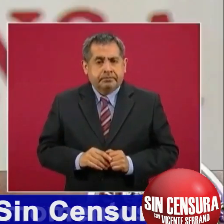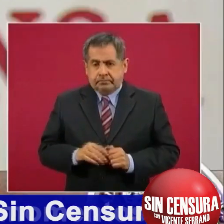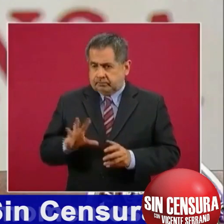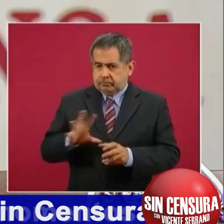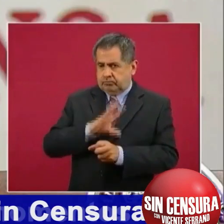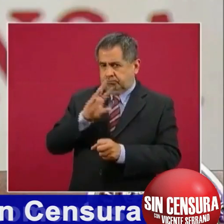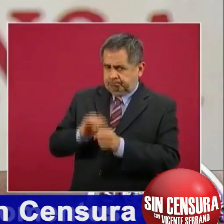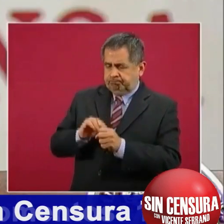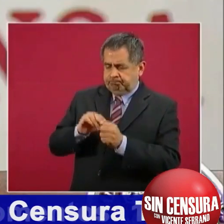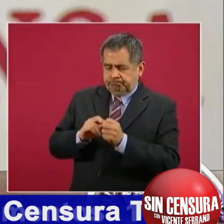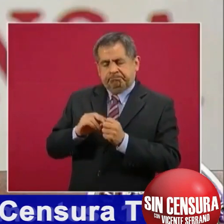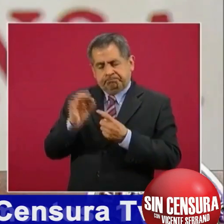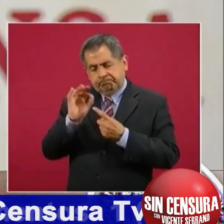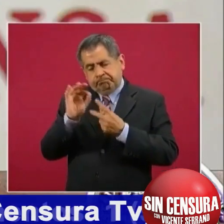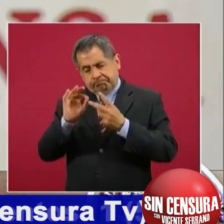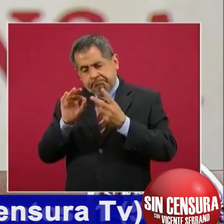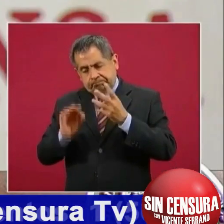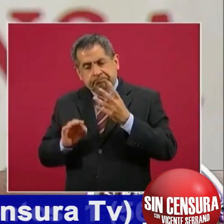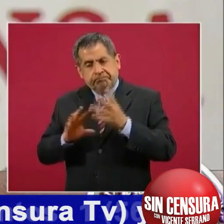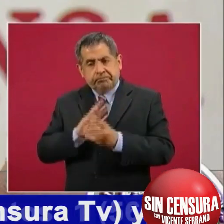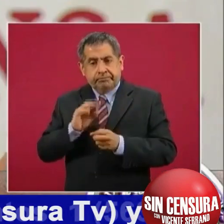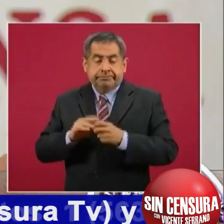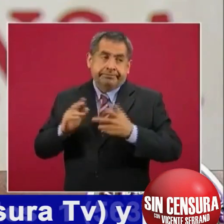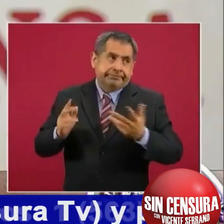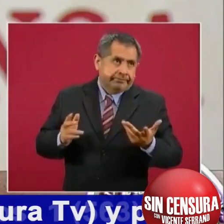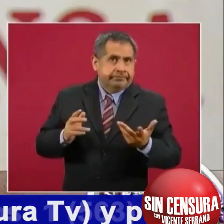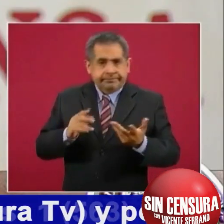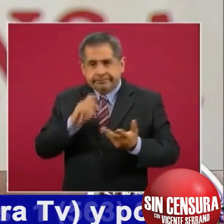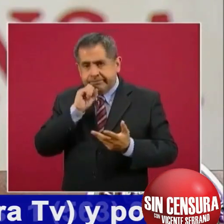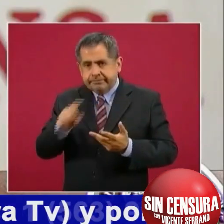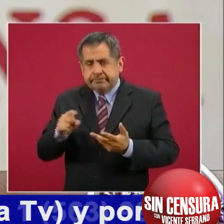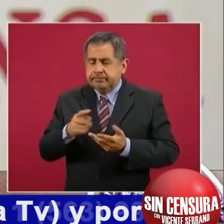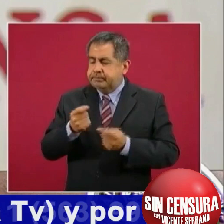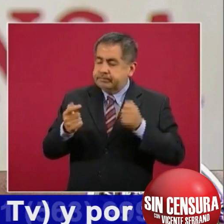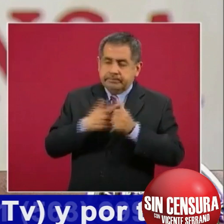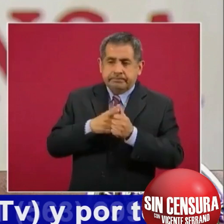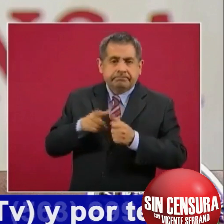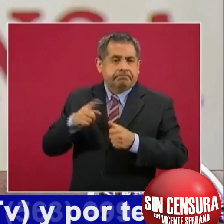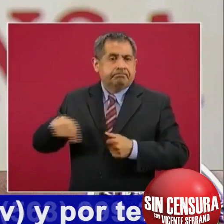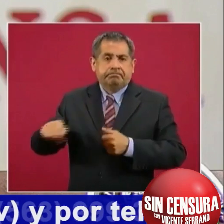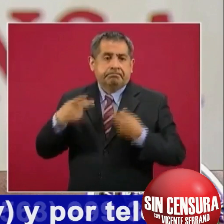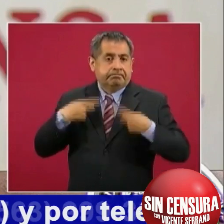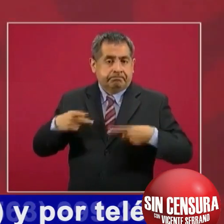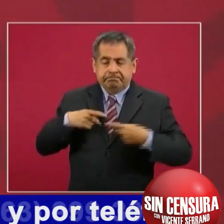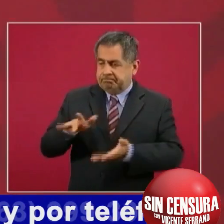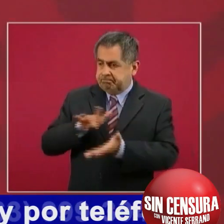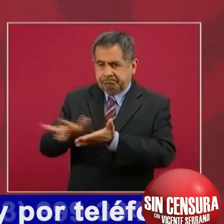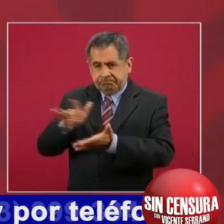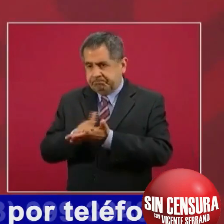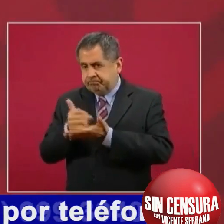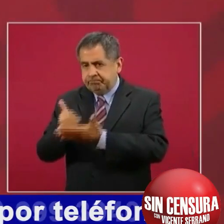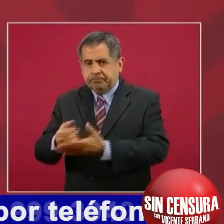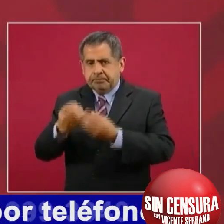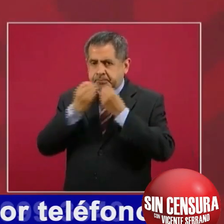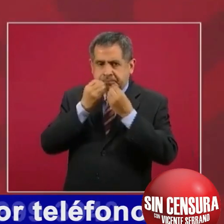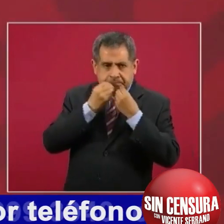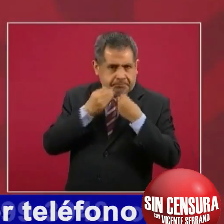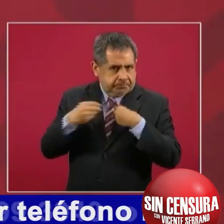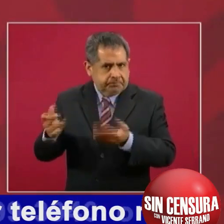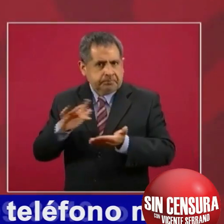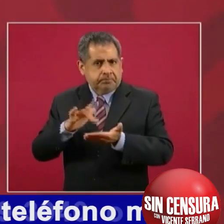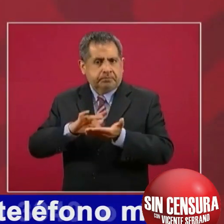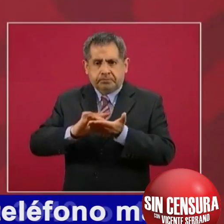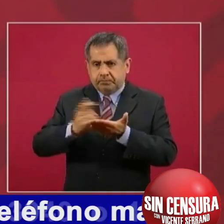integral. Pues tiene que ver con el apoyo a damnificados, que no les falten los alimentos, medicinas,